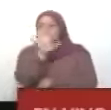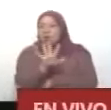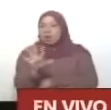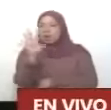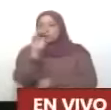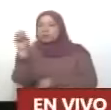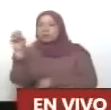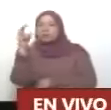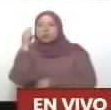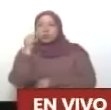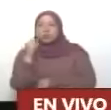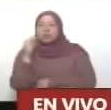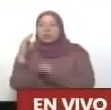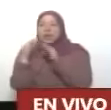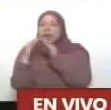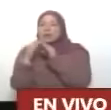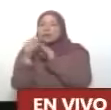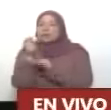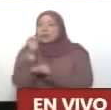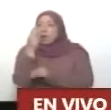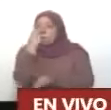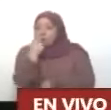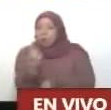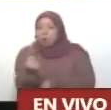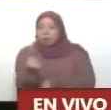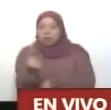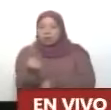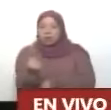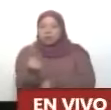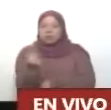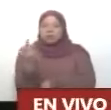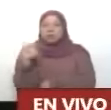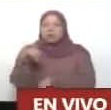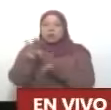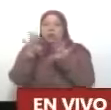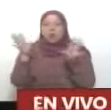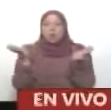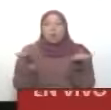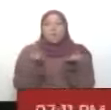hogar humilde, muy humilde, a ser la reina del mundo.